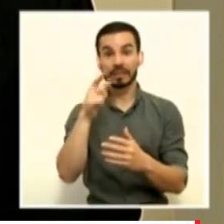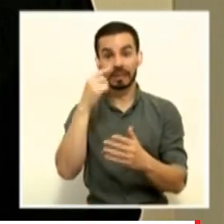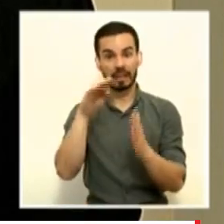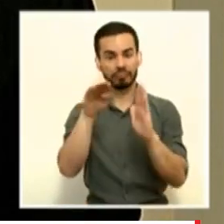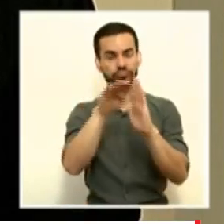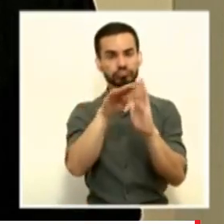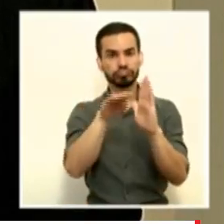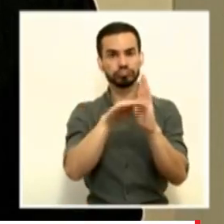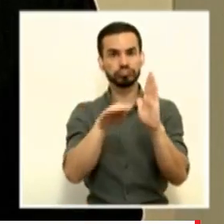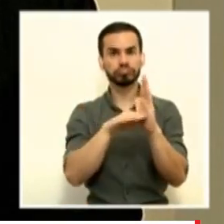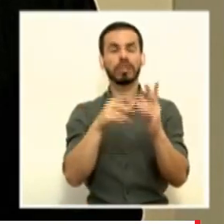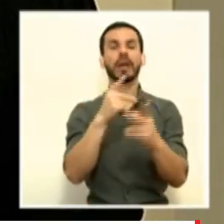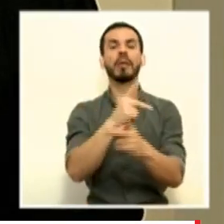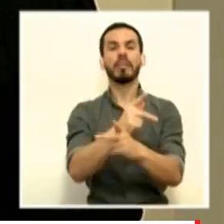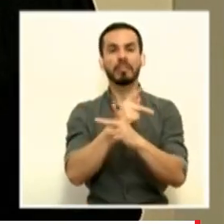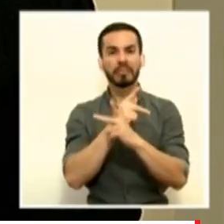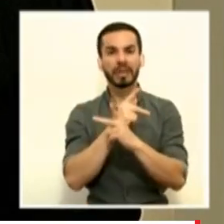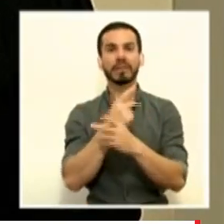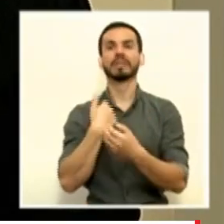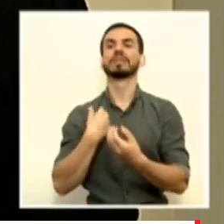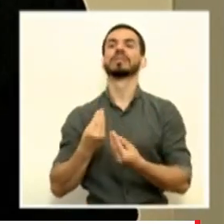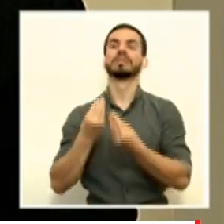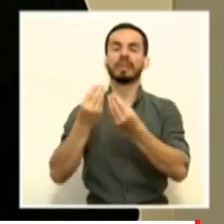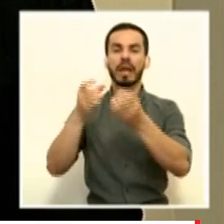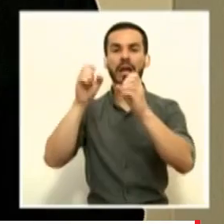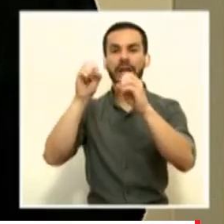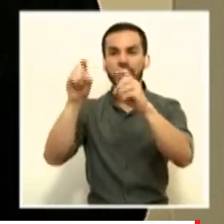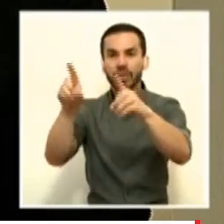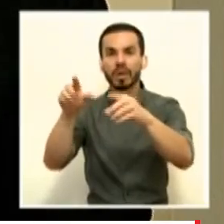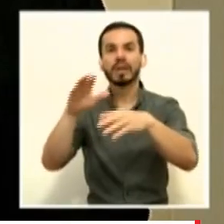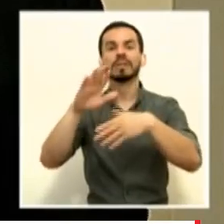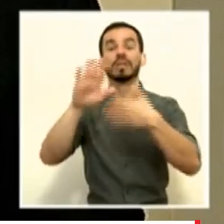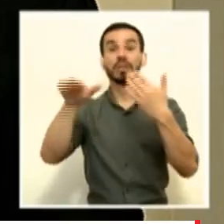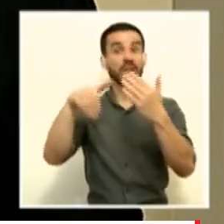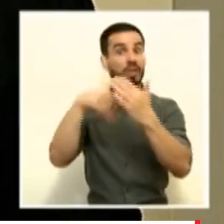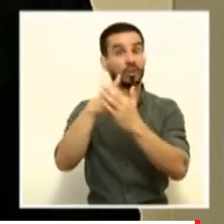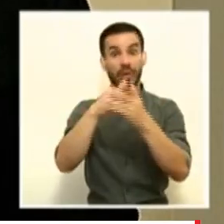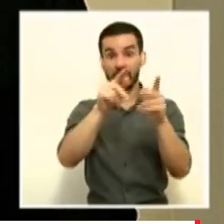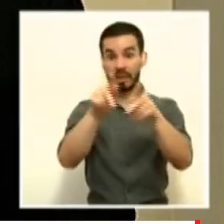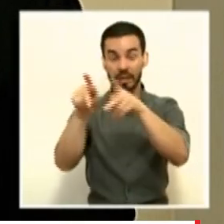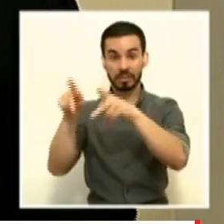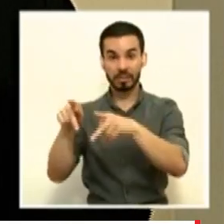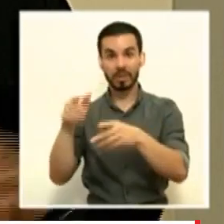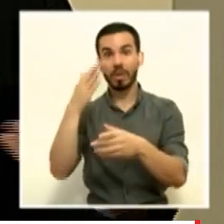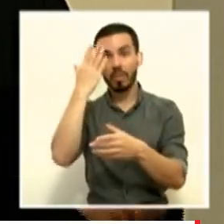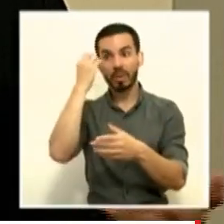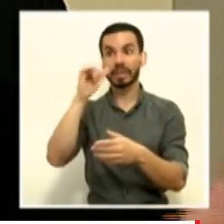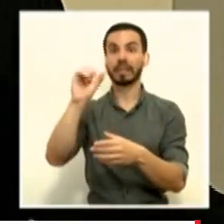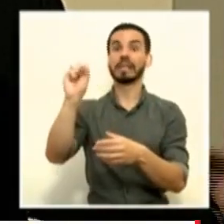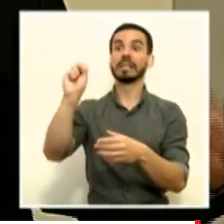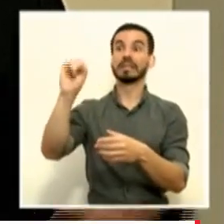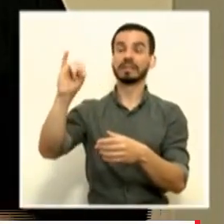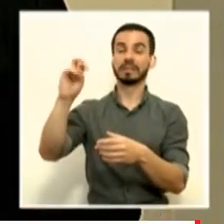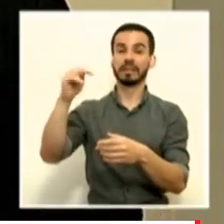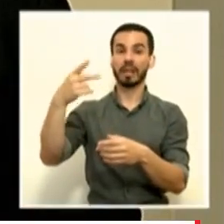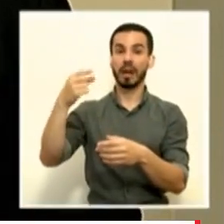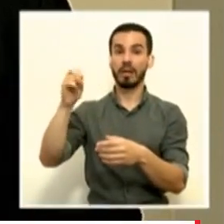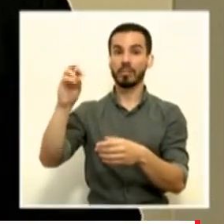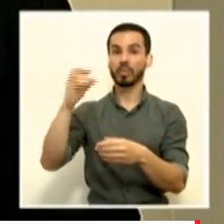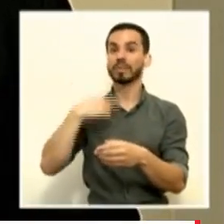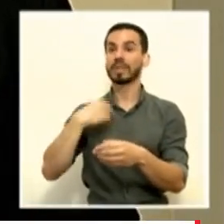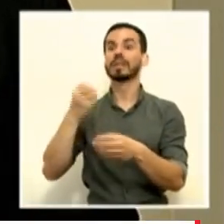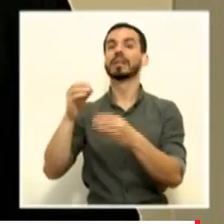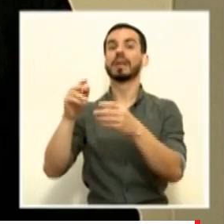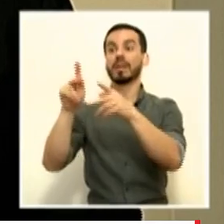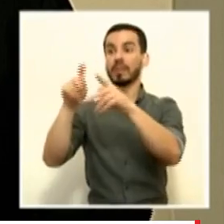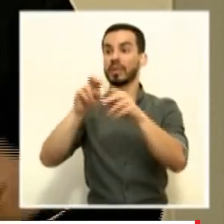medidas de prevención, de educación, sobre todo, de toda la población, porque Singapur también tiene una población